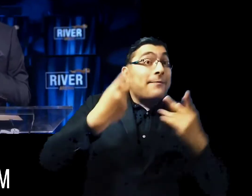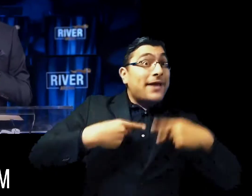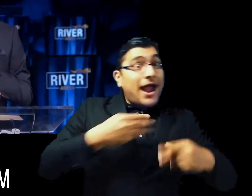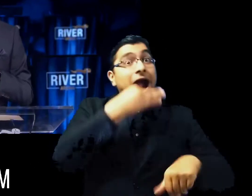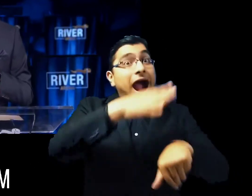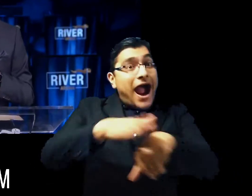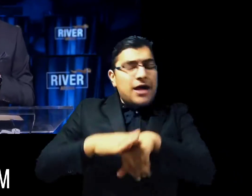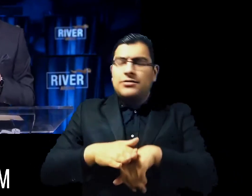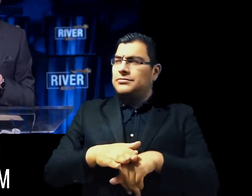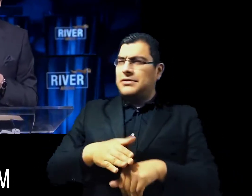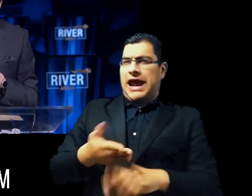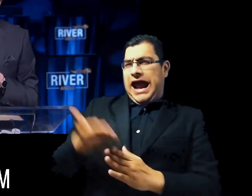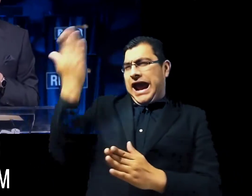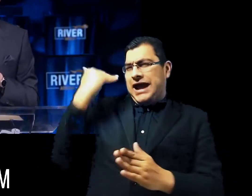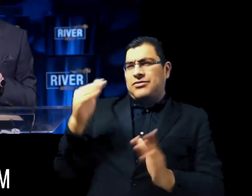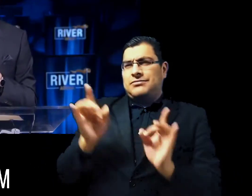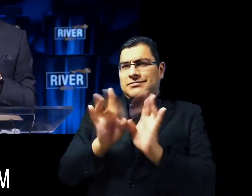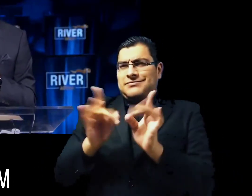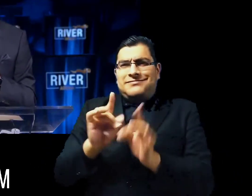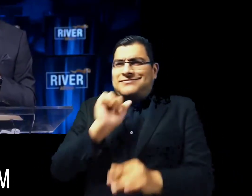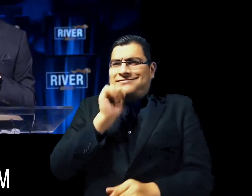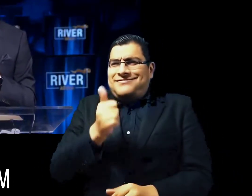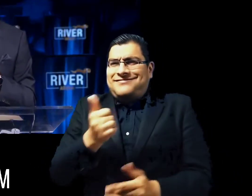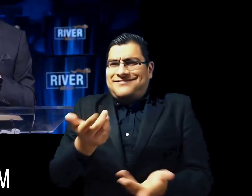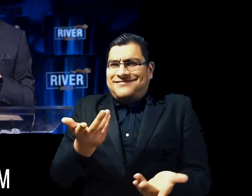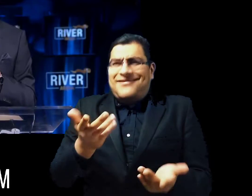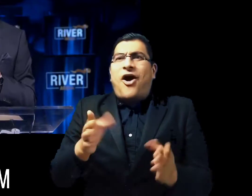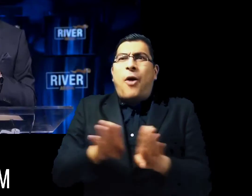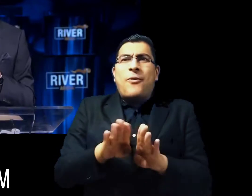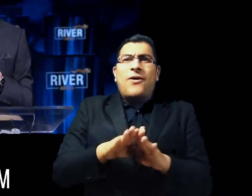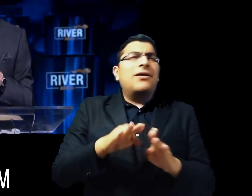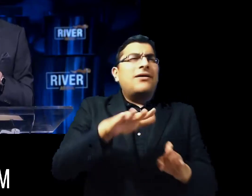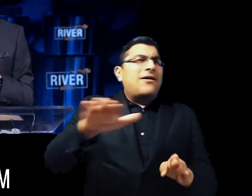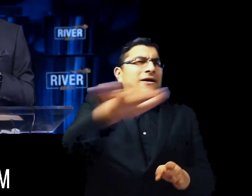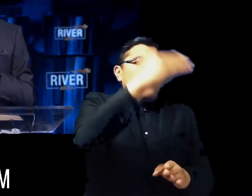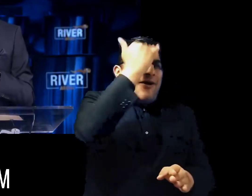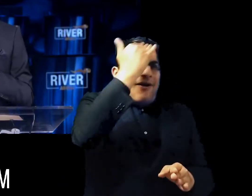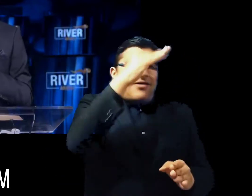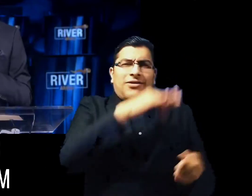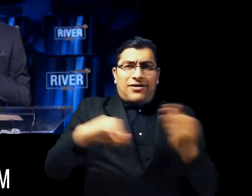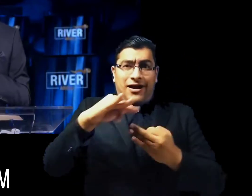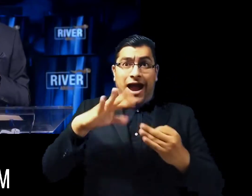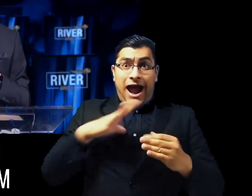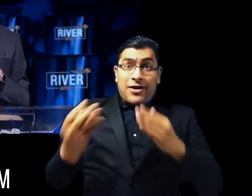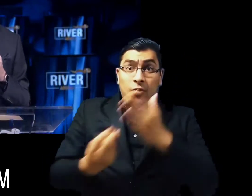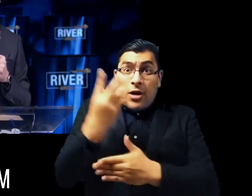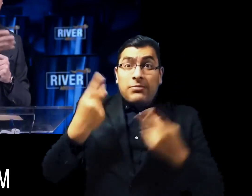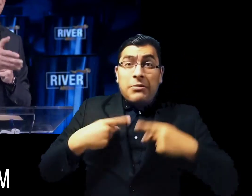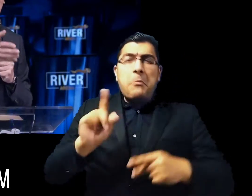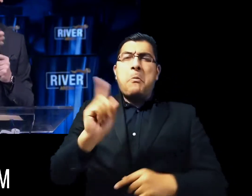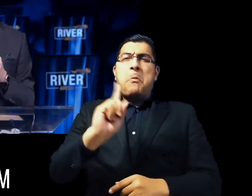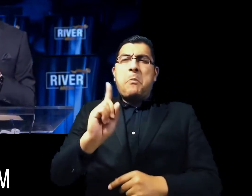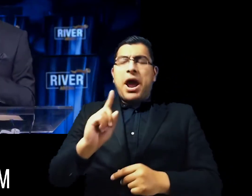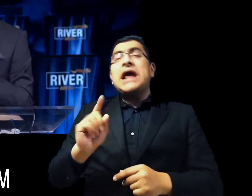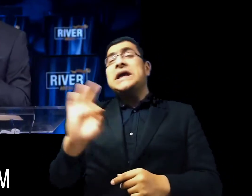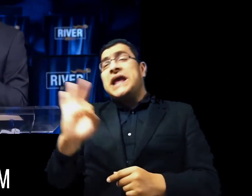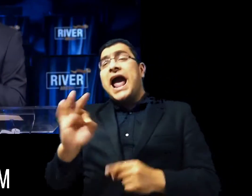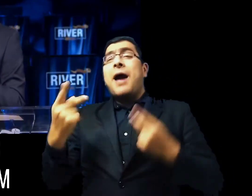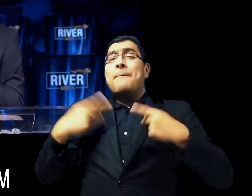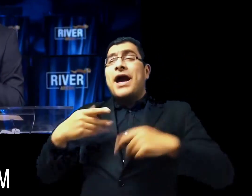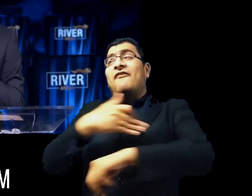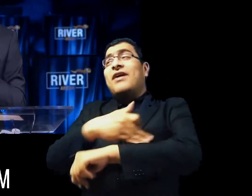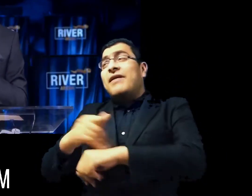entonces no sucedía mucho, nos conocíamos todos. O sea, no había mucha gente nueva, excepto que algún miembro de la